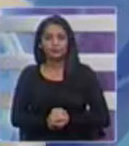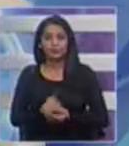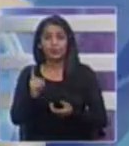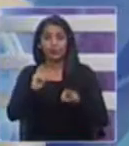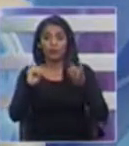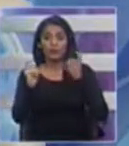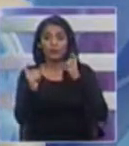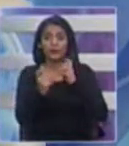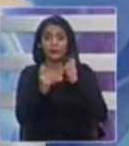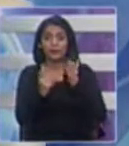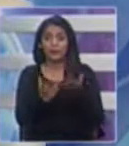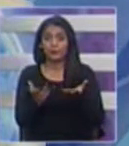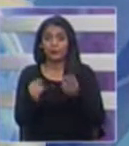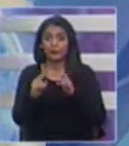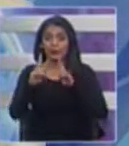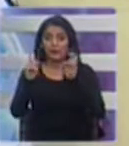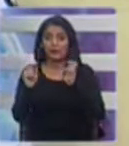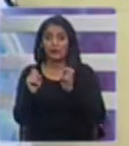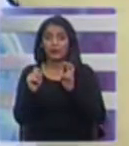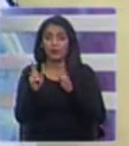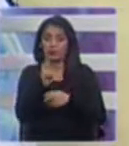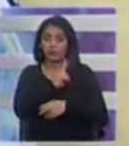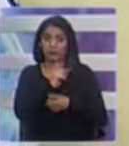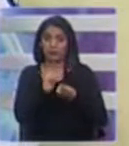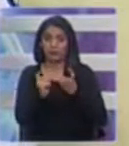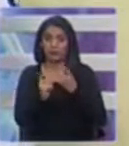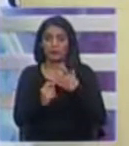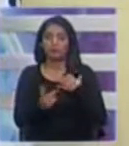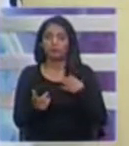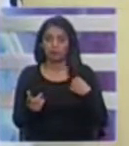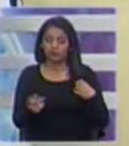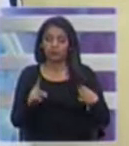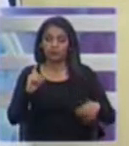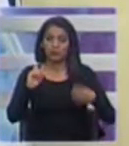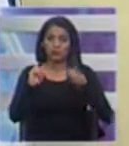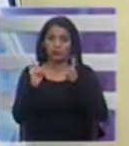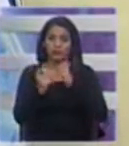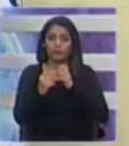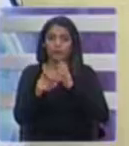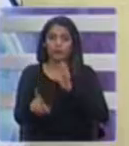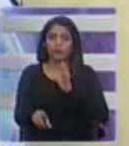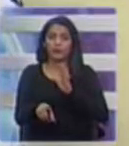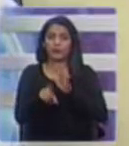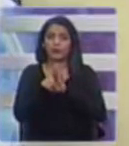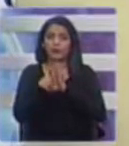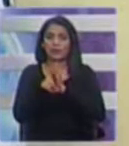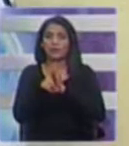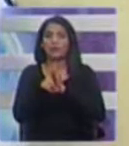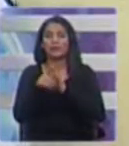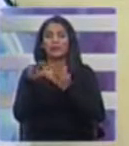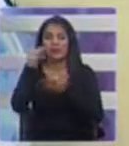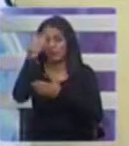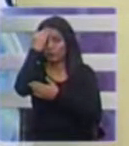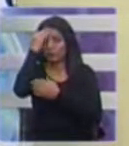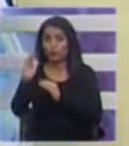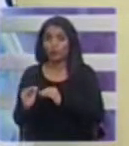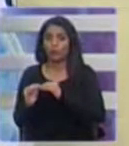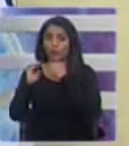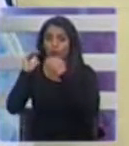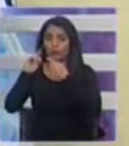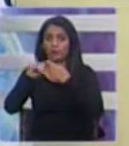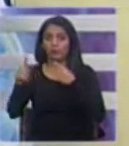es lo que propone Avanza para llegar a la Asamblea Nacional? Bueno, primeramente te puedo decir que nosotros proponemos educación para trabajo